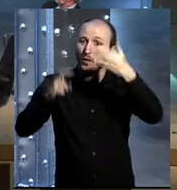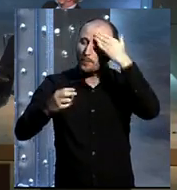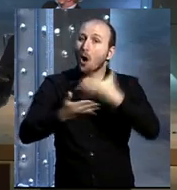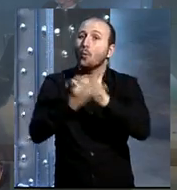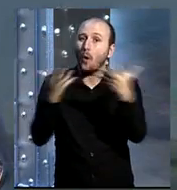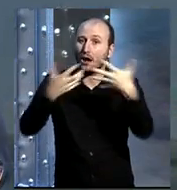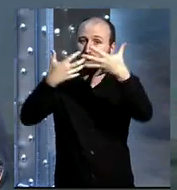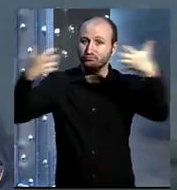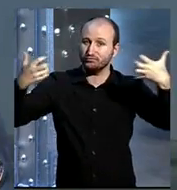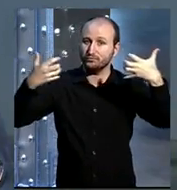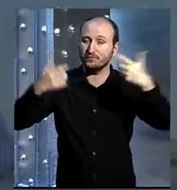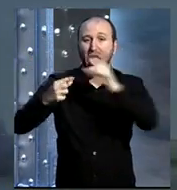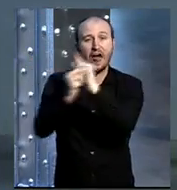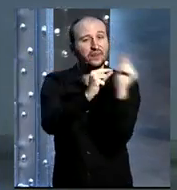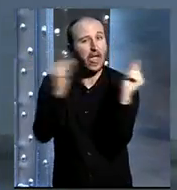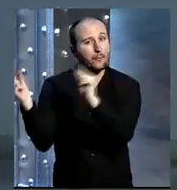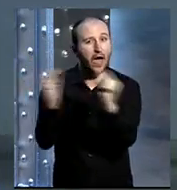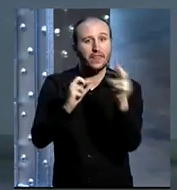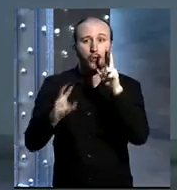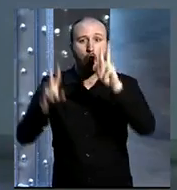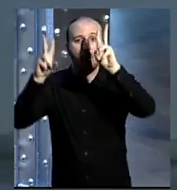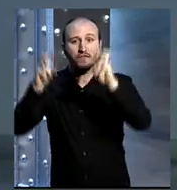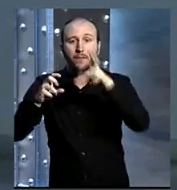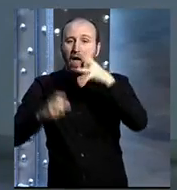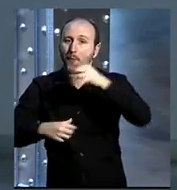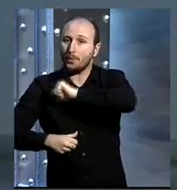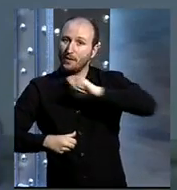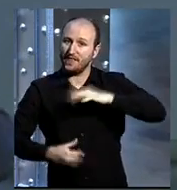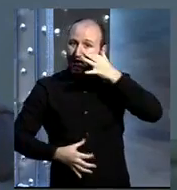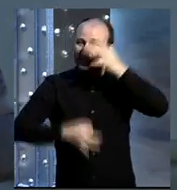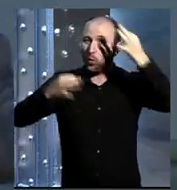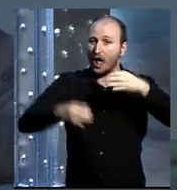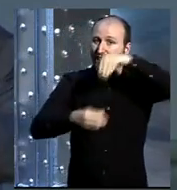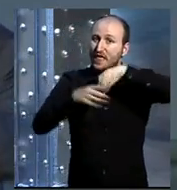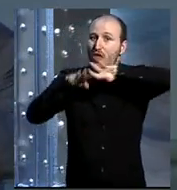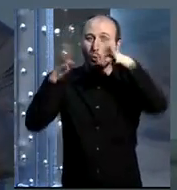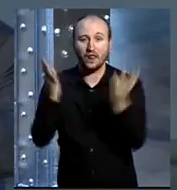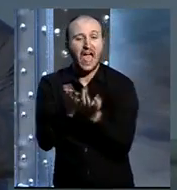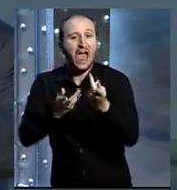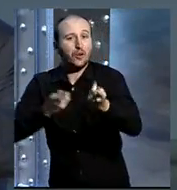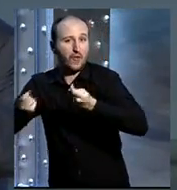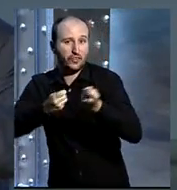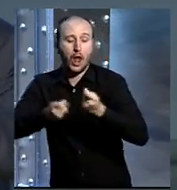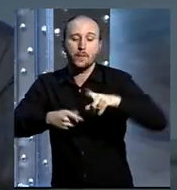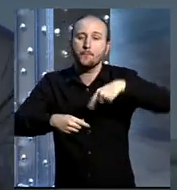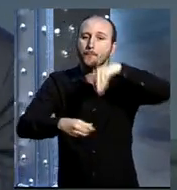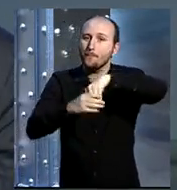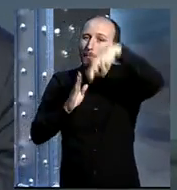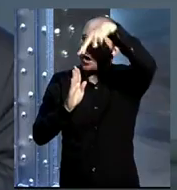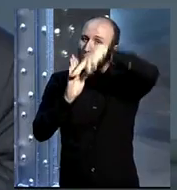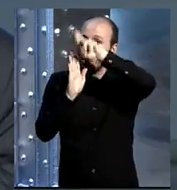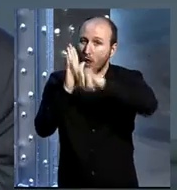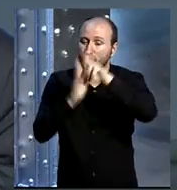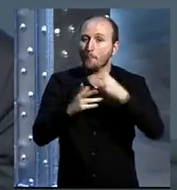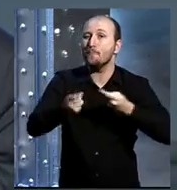El debate sobre la privacidad y seguridad en la red, regulación y mercados, ¿no? Y la verdad es que